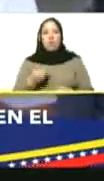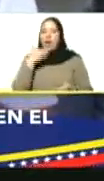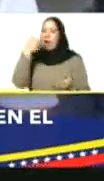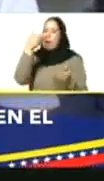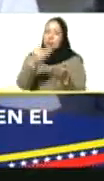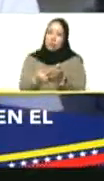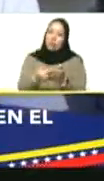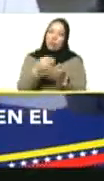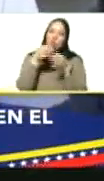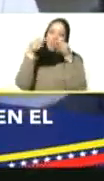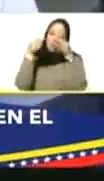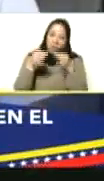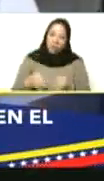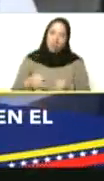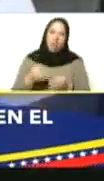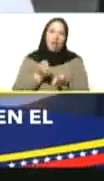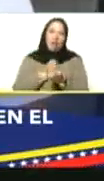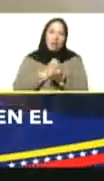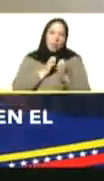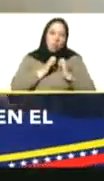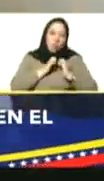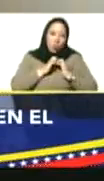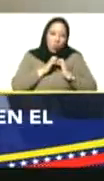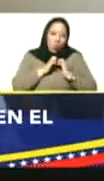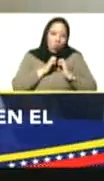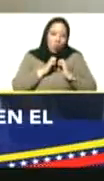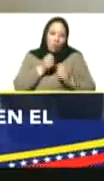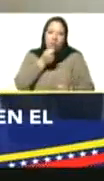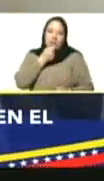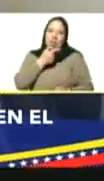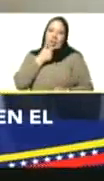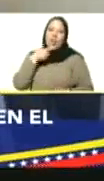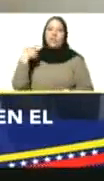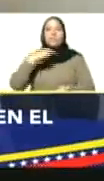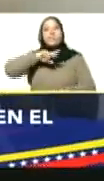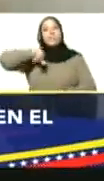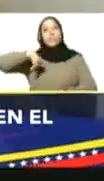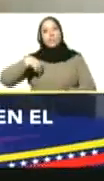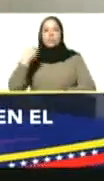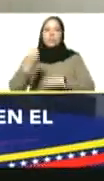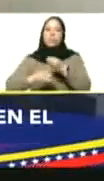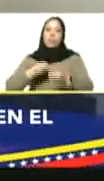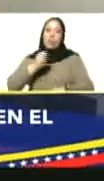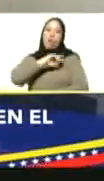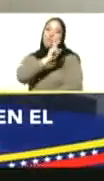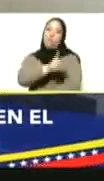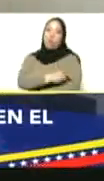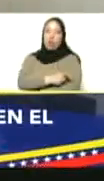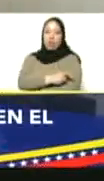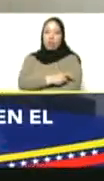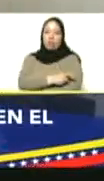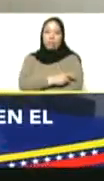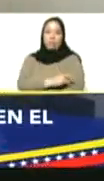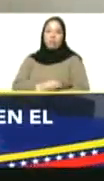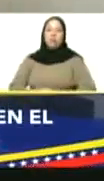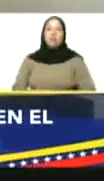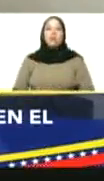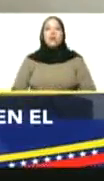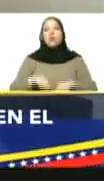agradecemos de verdad, de todo corazón, esta vivienda, ya que nosotros quedamos huérfanas de madre.